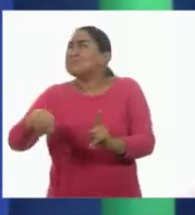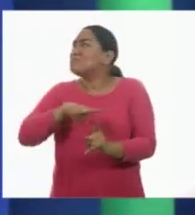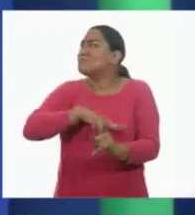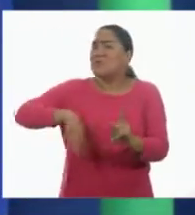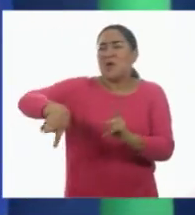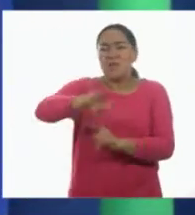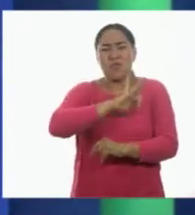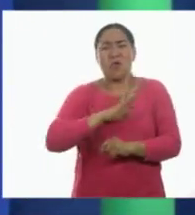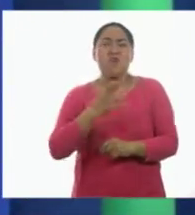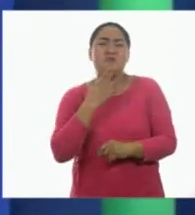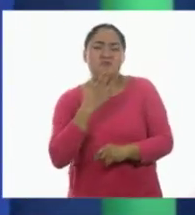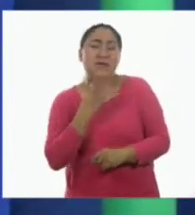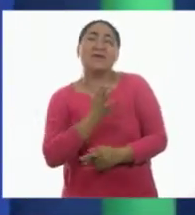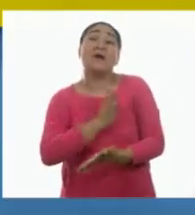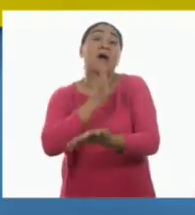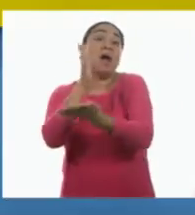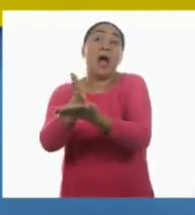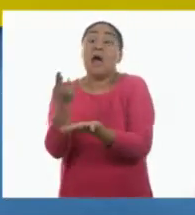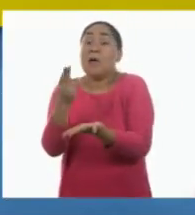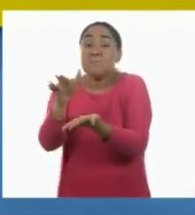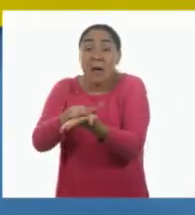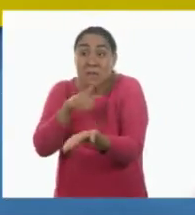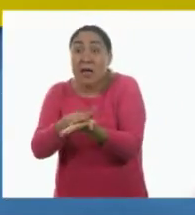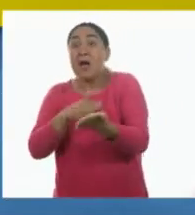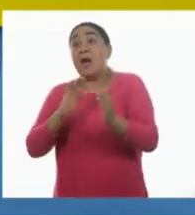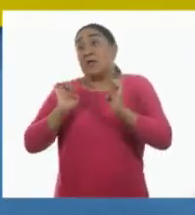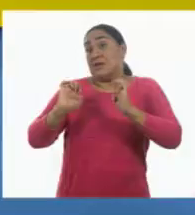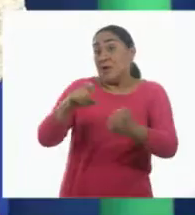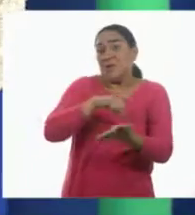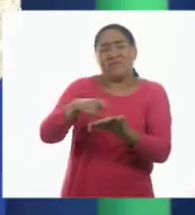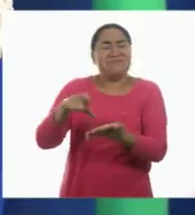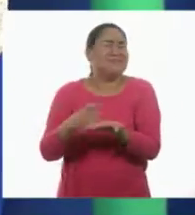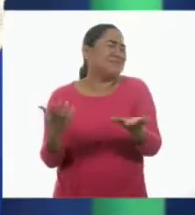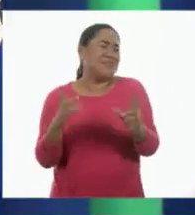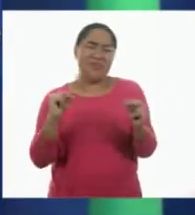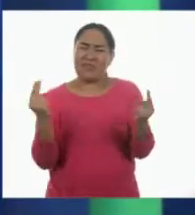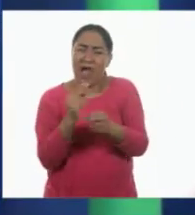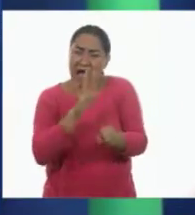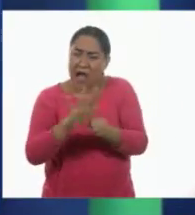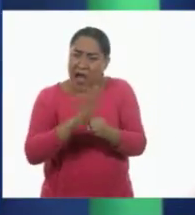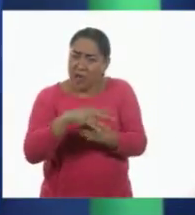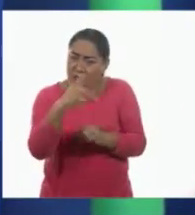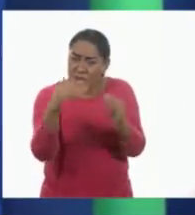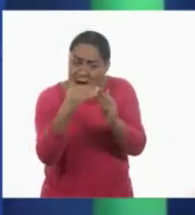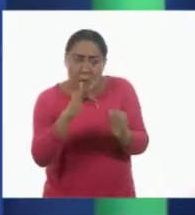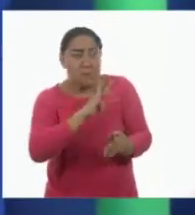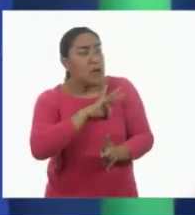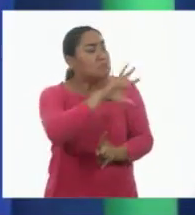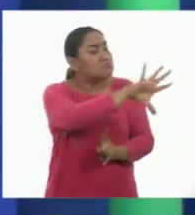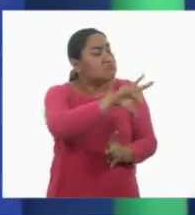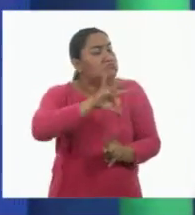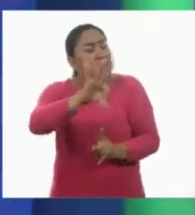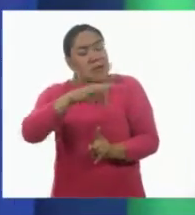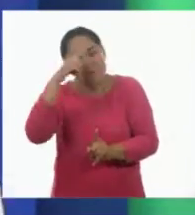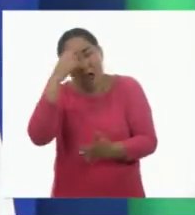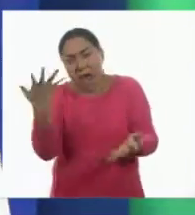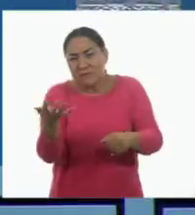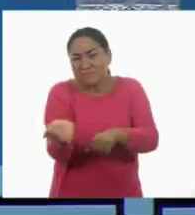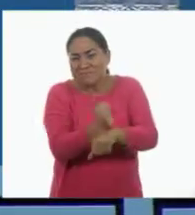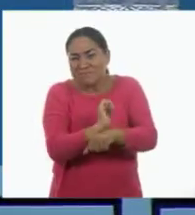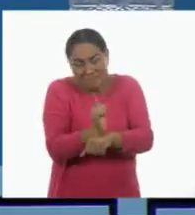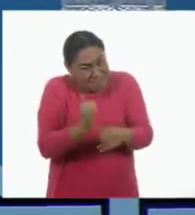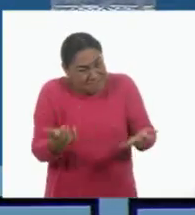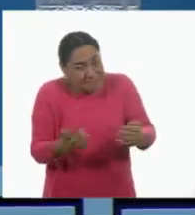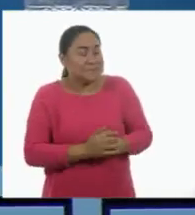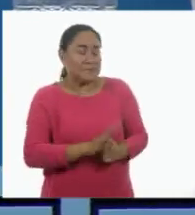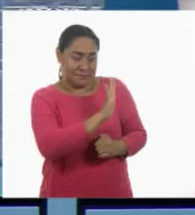No necesitamos mucho ir a la papelería y comprar cosas sofisticadas, no. Con las cosas que tenemos en casita podemos hacer grandes historias. Entonces, mira, te